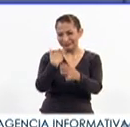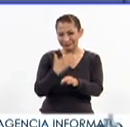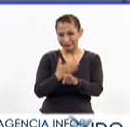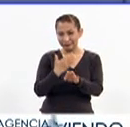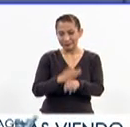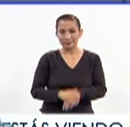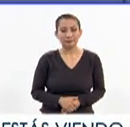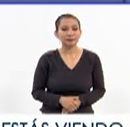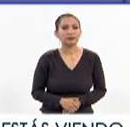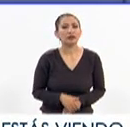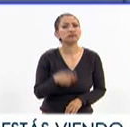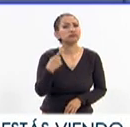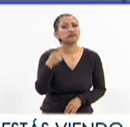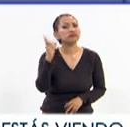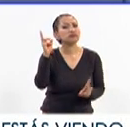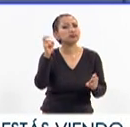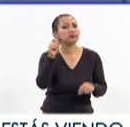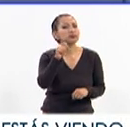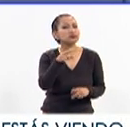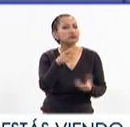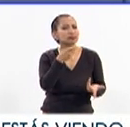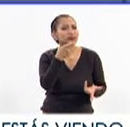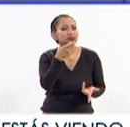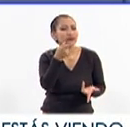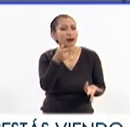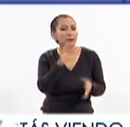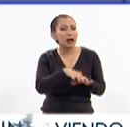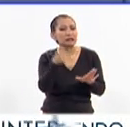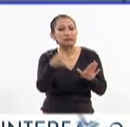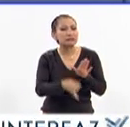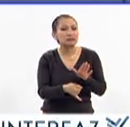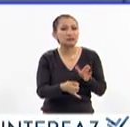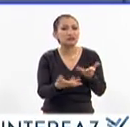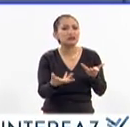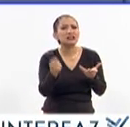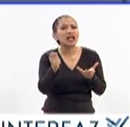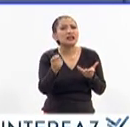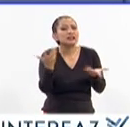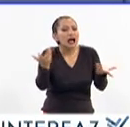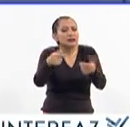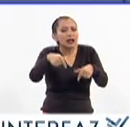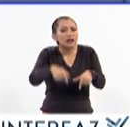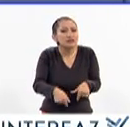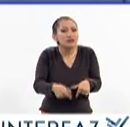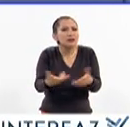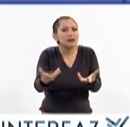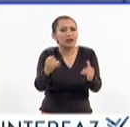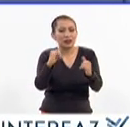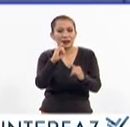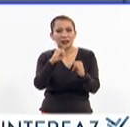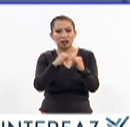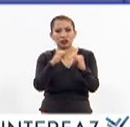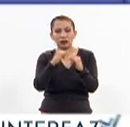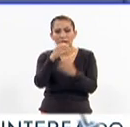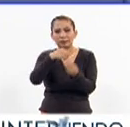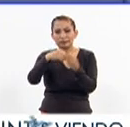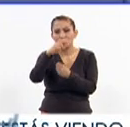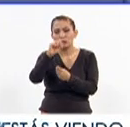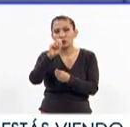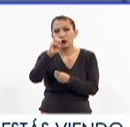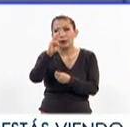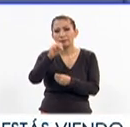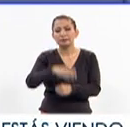está comentando. En este aspecto me gustaría que nos platicara un poco más a fondo qué es lo que se hace en el Instituto de Energías Renovables de la